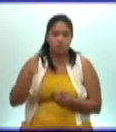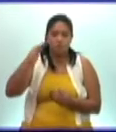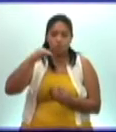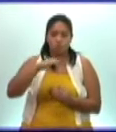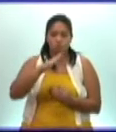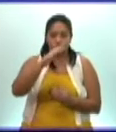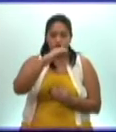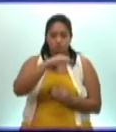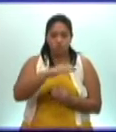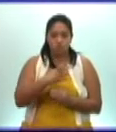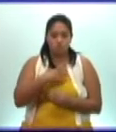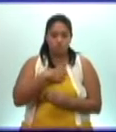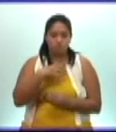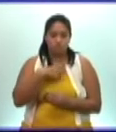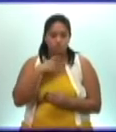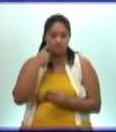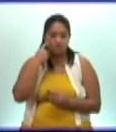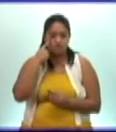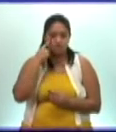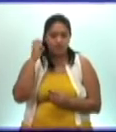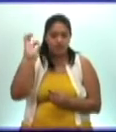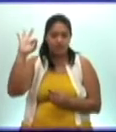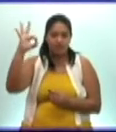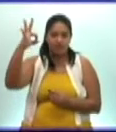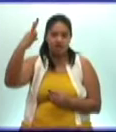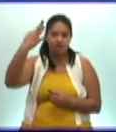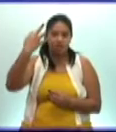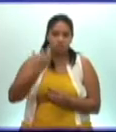tiene la luz dentro de sus